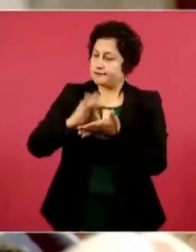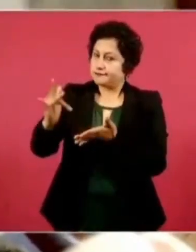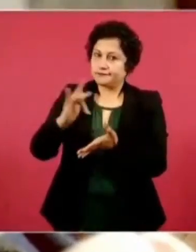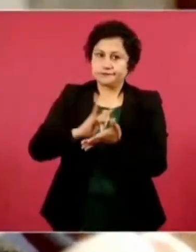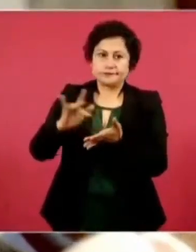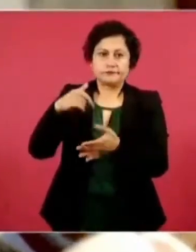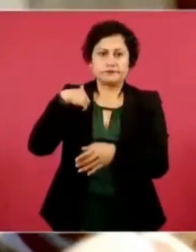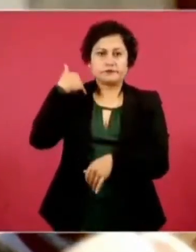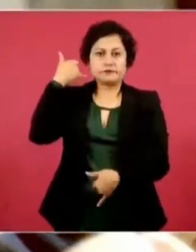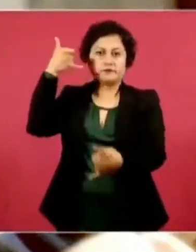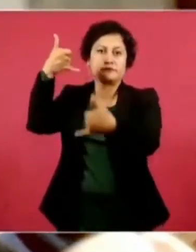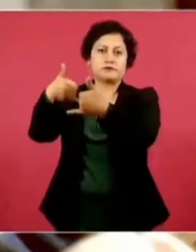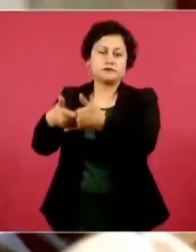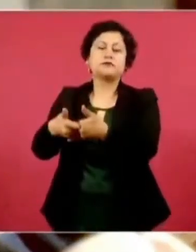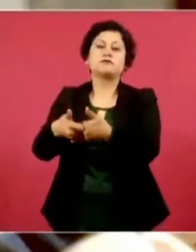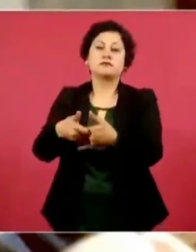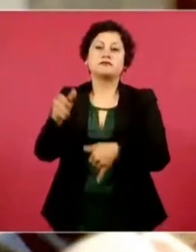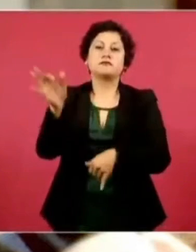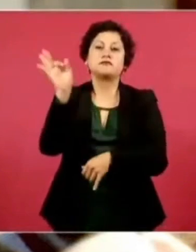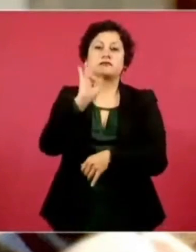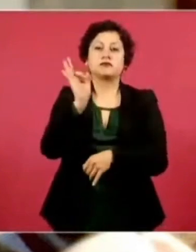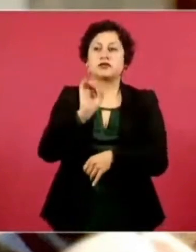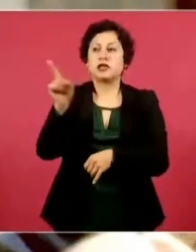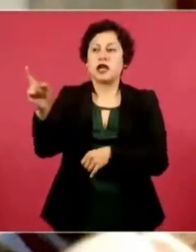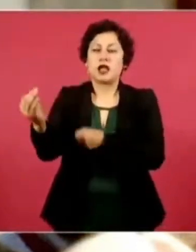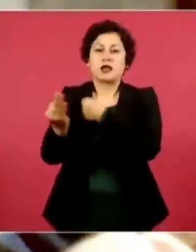su pronta acción no estaríamos mi hija y yo aquí.